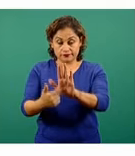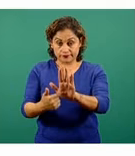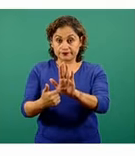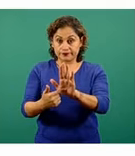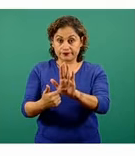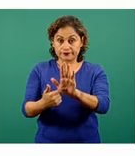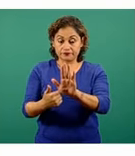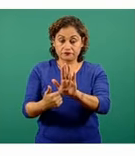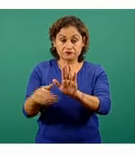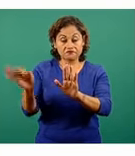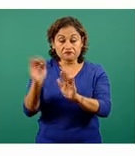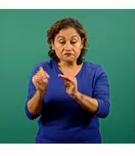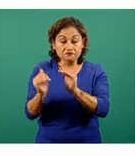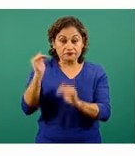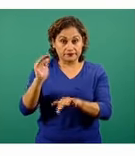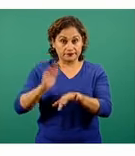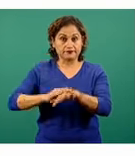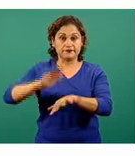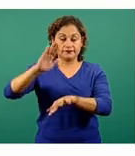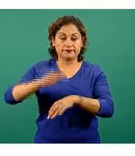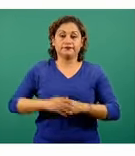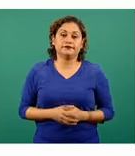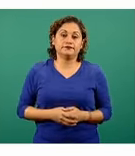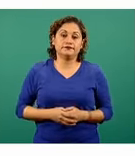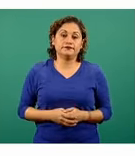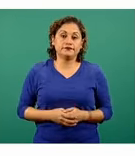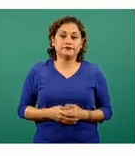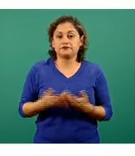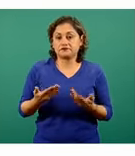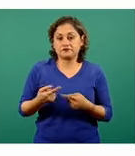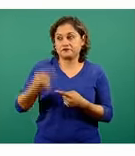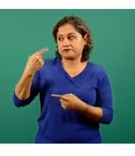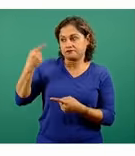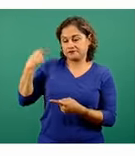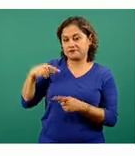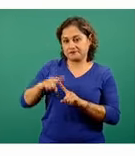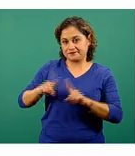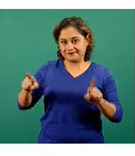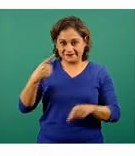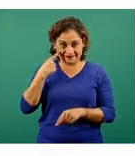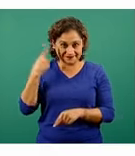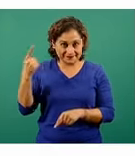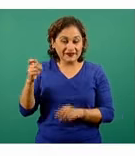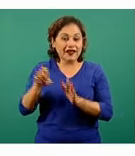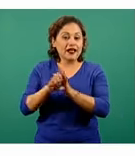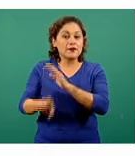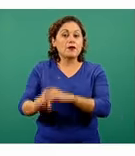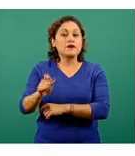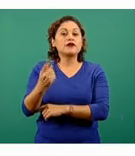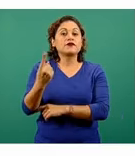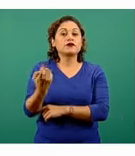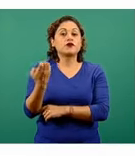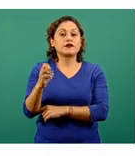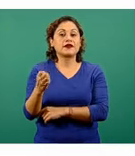enero serán un poco mayor, como las vemos también en días previos. Por ejemplo, el 21 de enero son